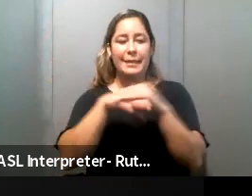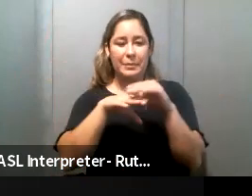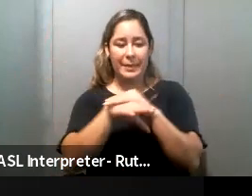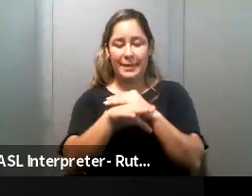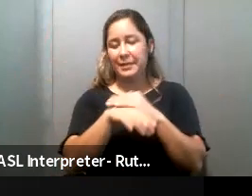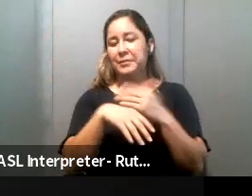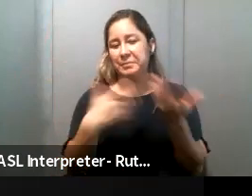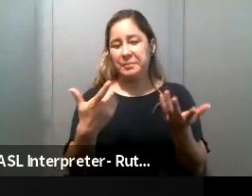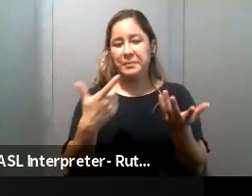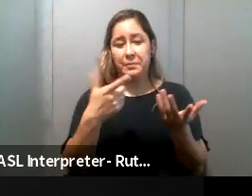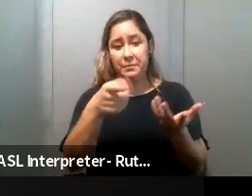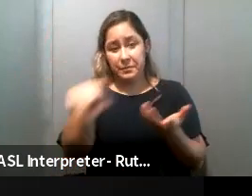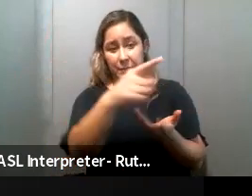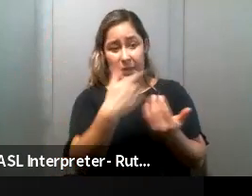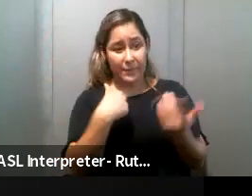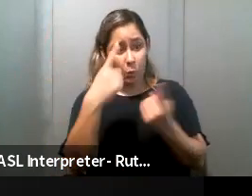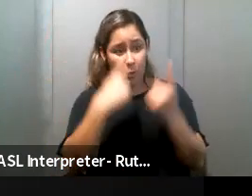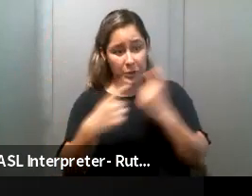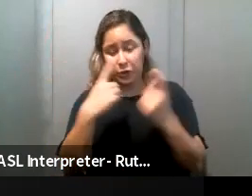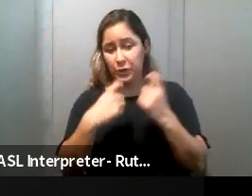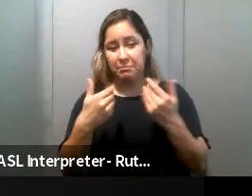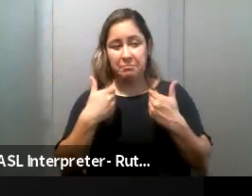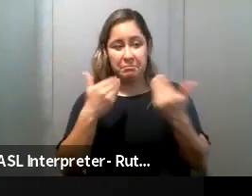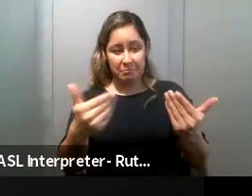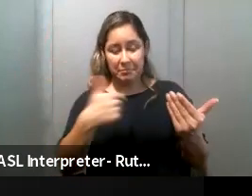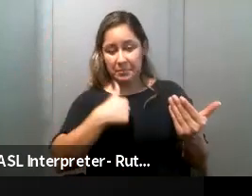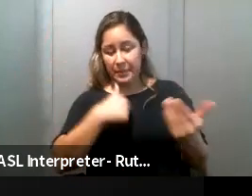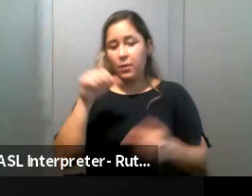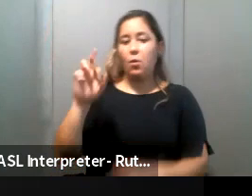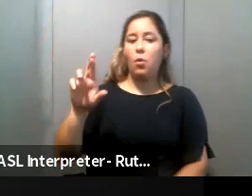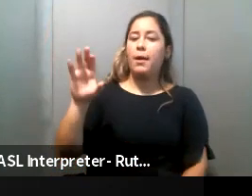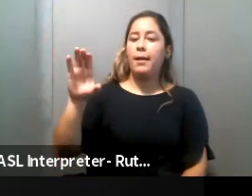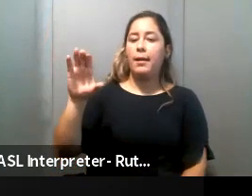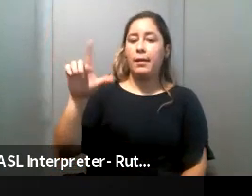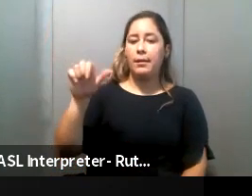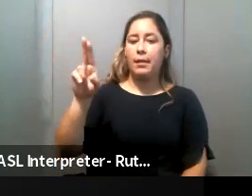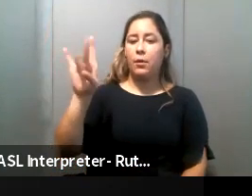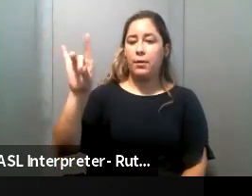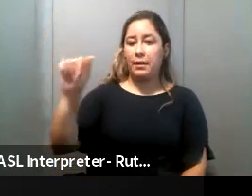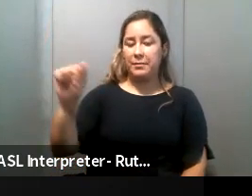Sí, así que si tienes preguntas, me puedes preguntar a mí o a Claudia.